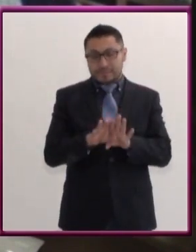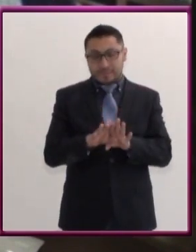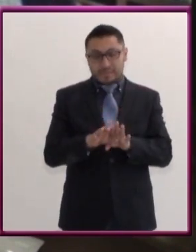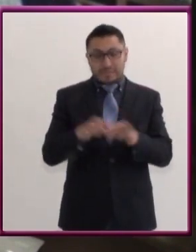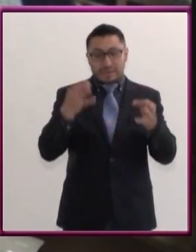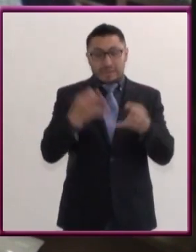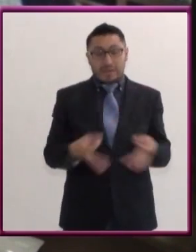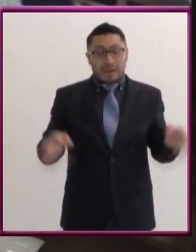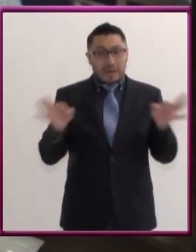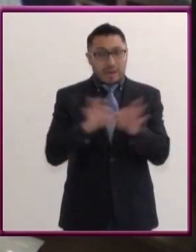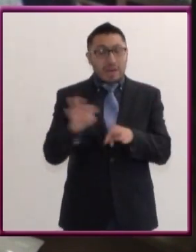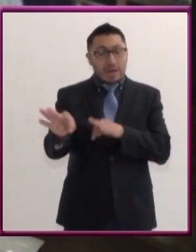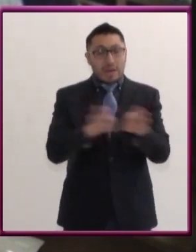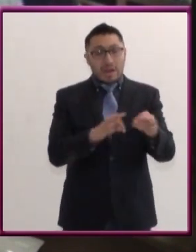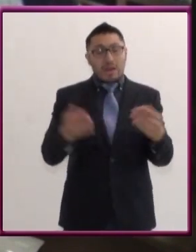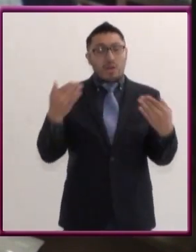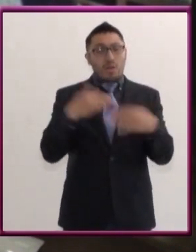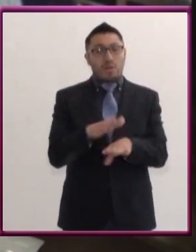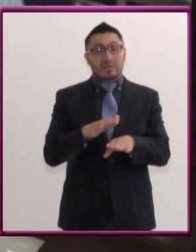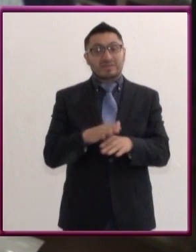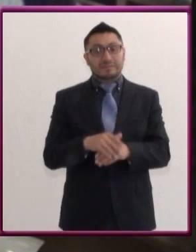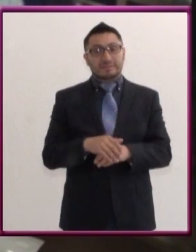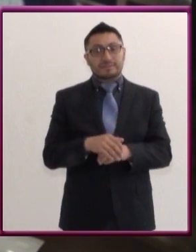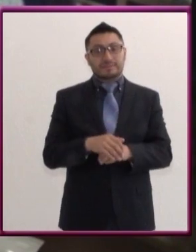desempeñado el papel